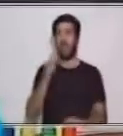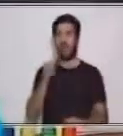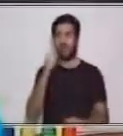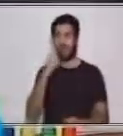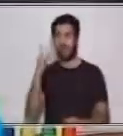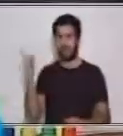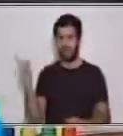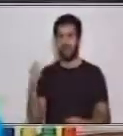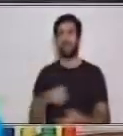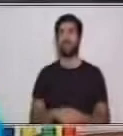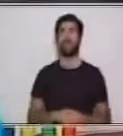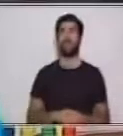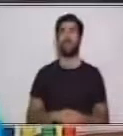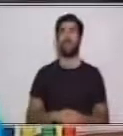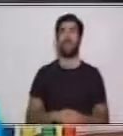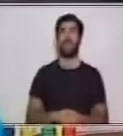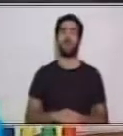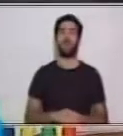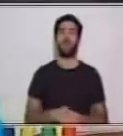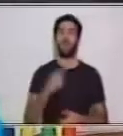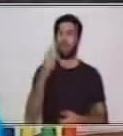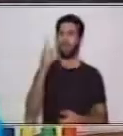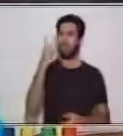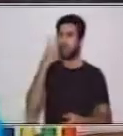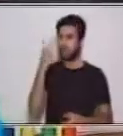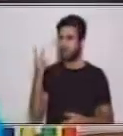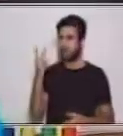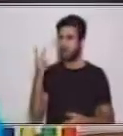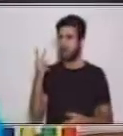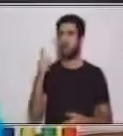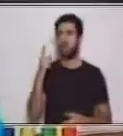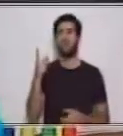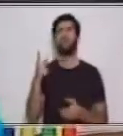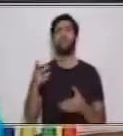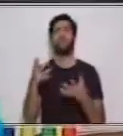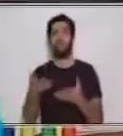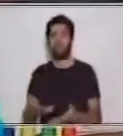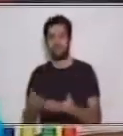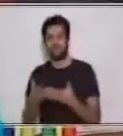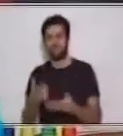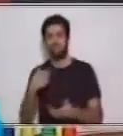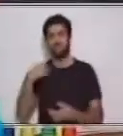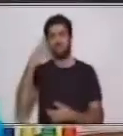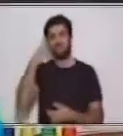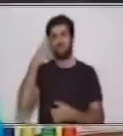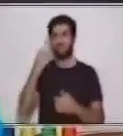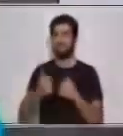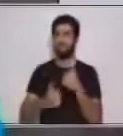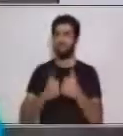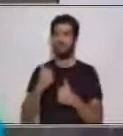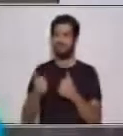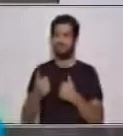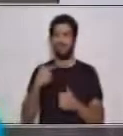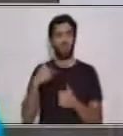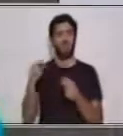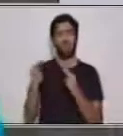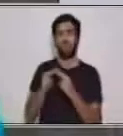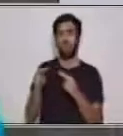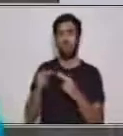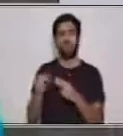café y observó una medida de peso que no le parecía muy